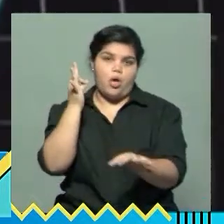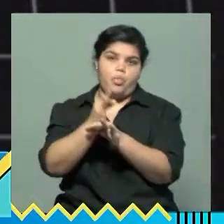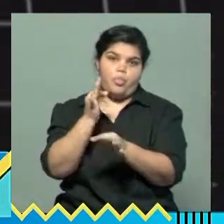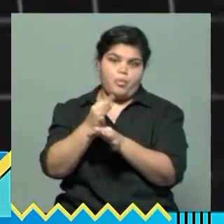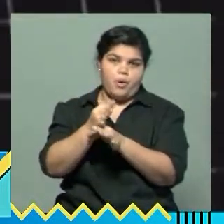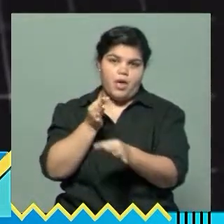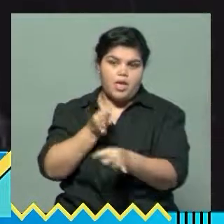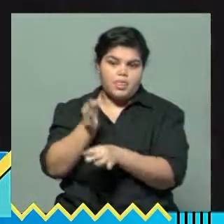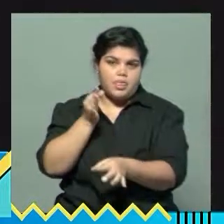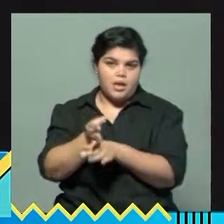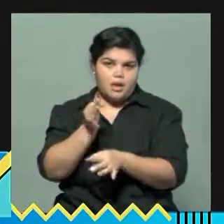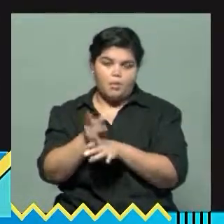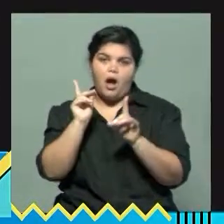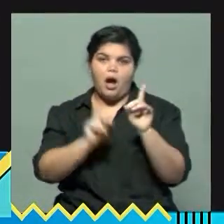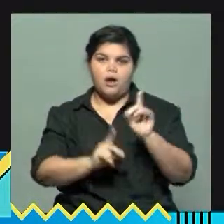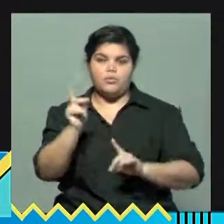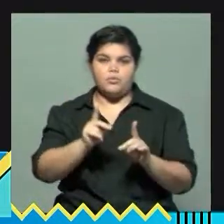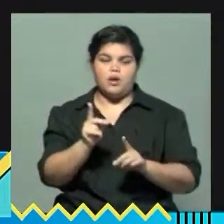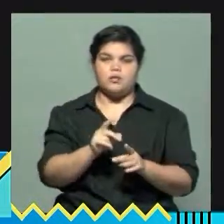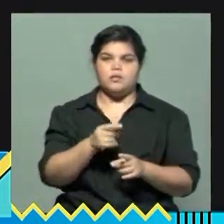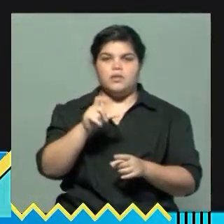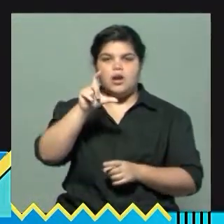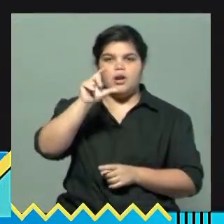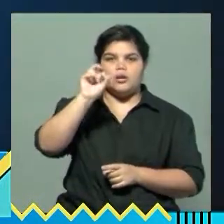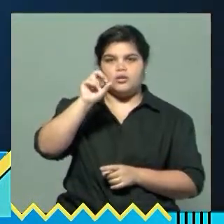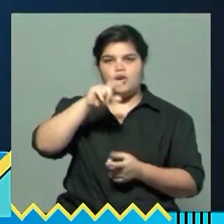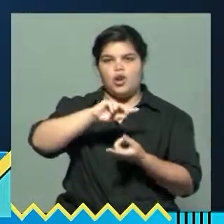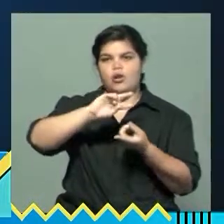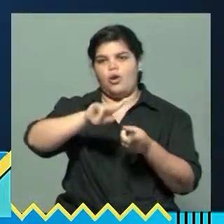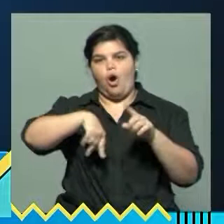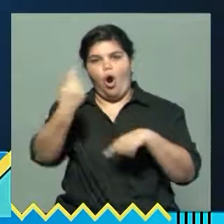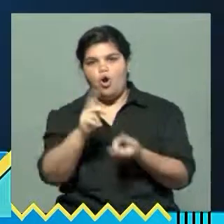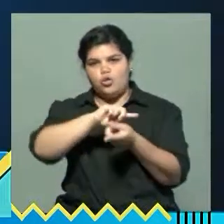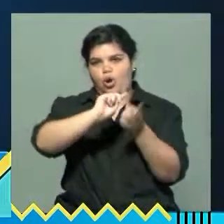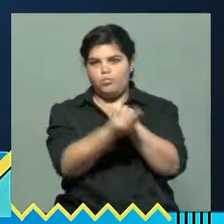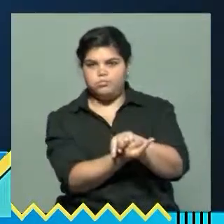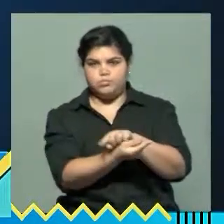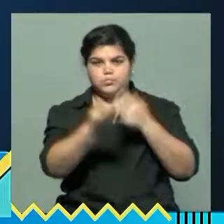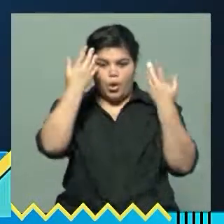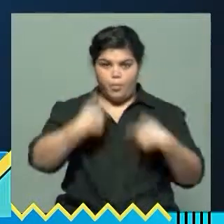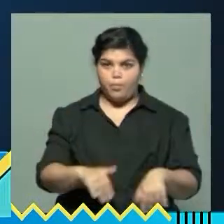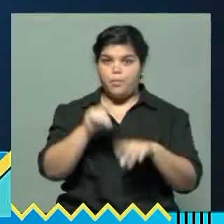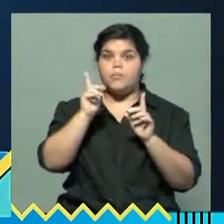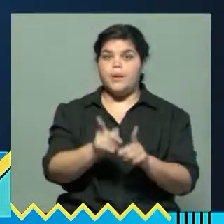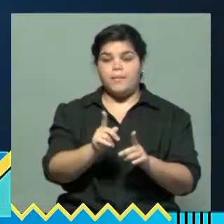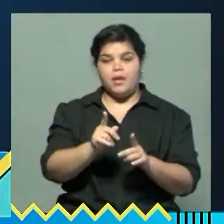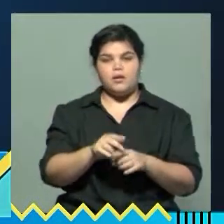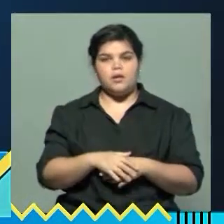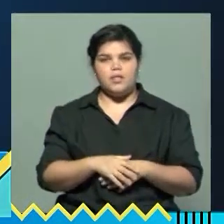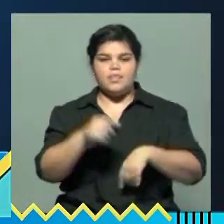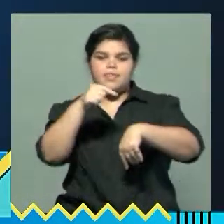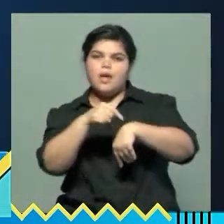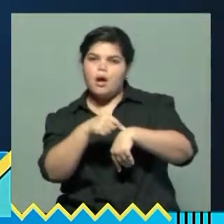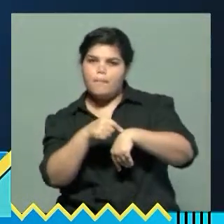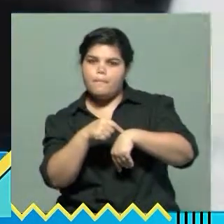Por ejemplo, estudios sobre cronobiología, que nos permiten entender en qué momento y de qué modo